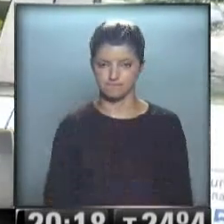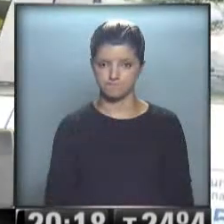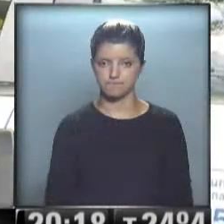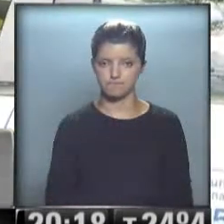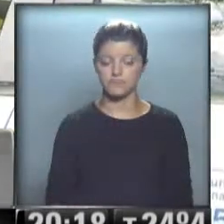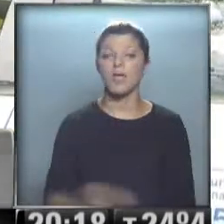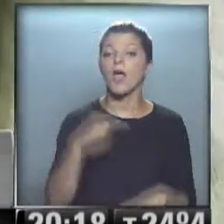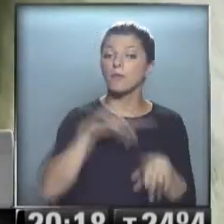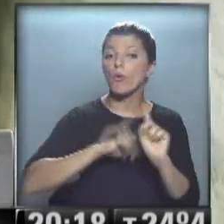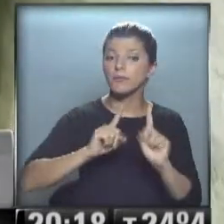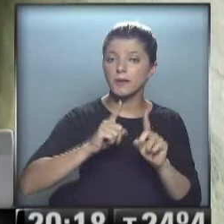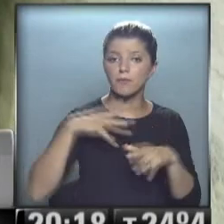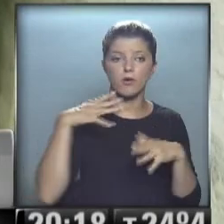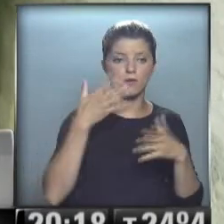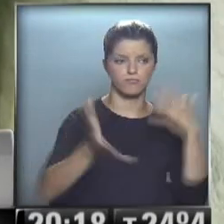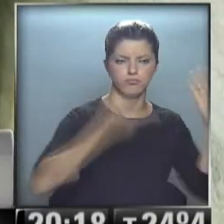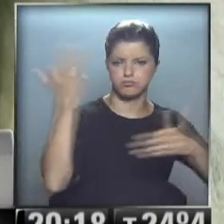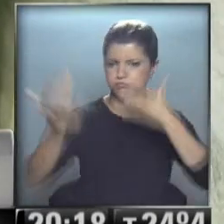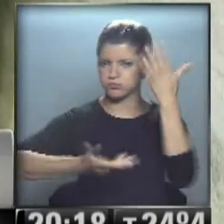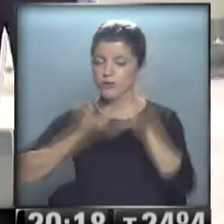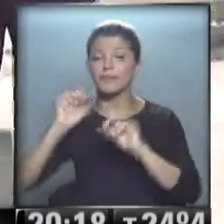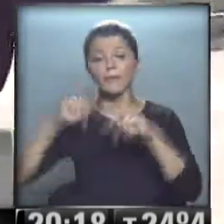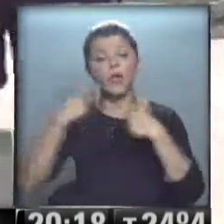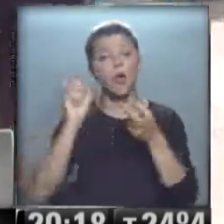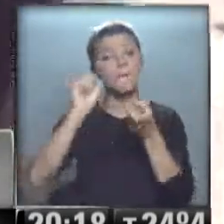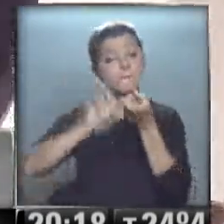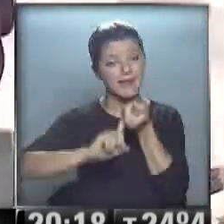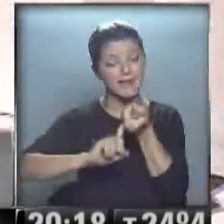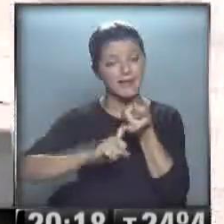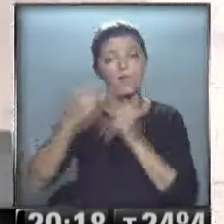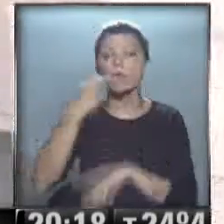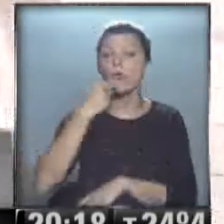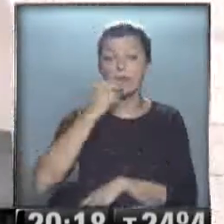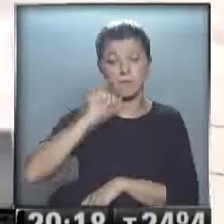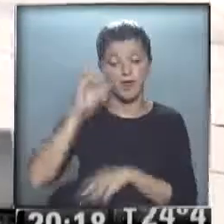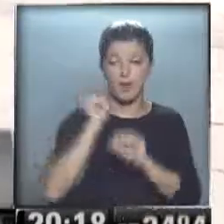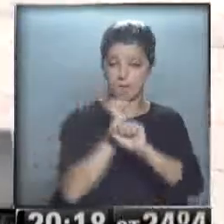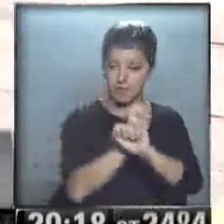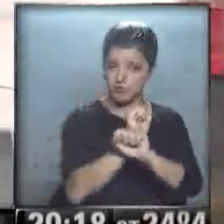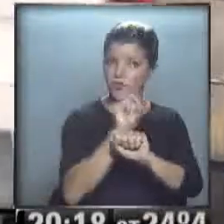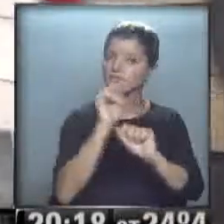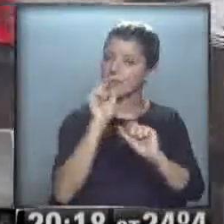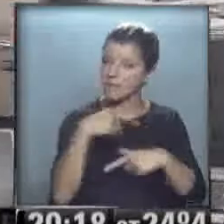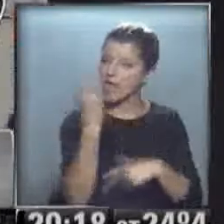Durante los allanamientos también fueron detenidas una pareja de ciudadanos bolivianos, sospechados como los